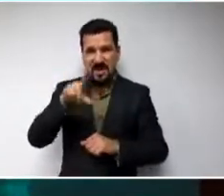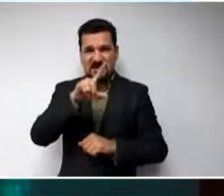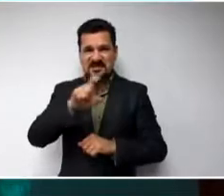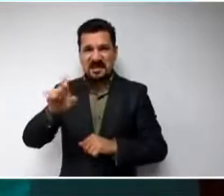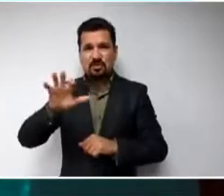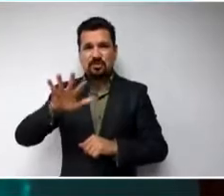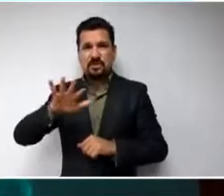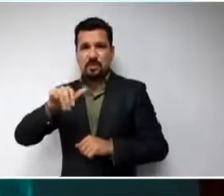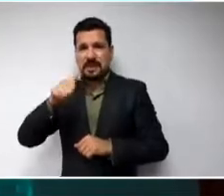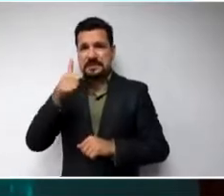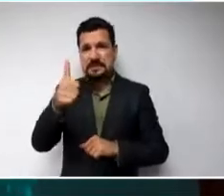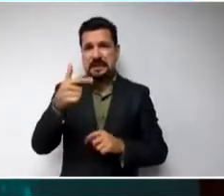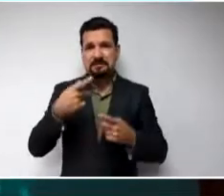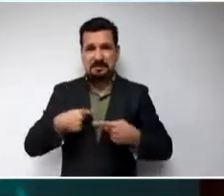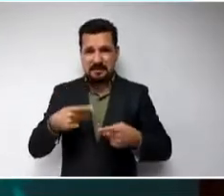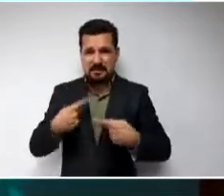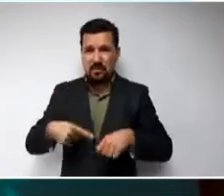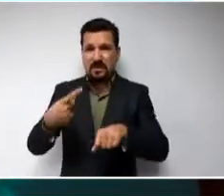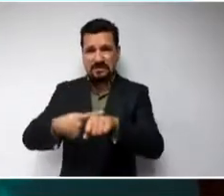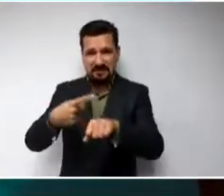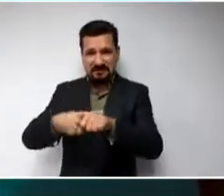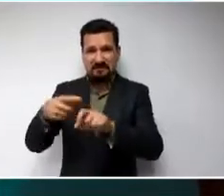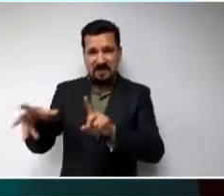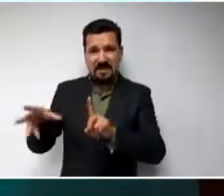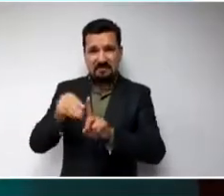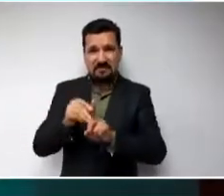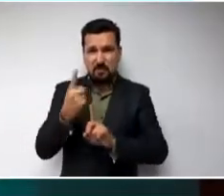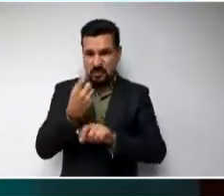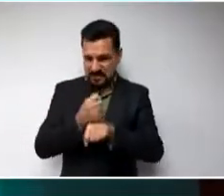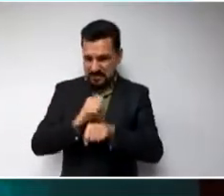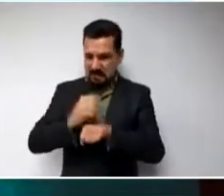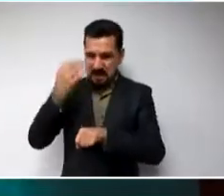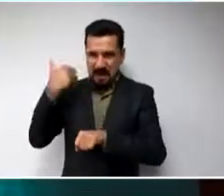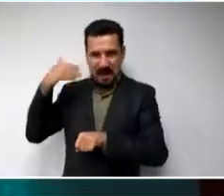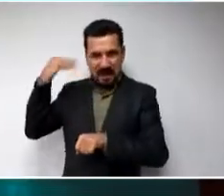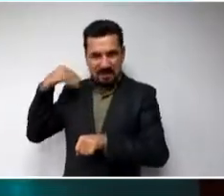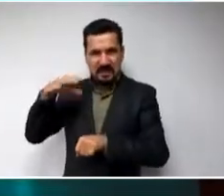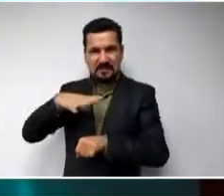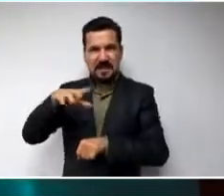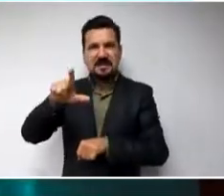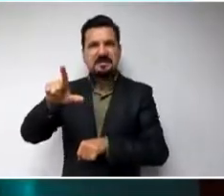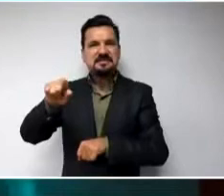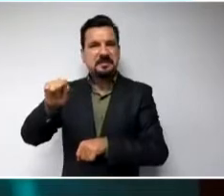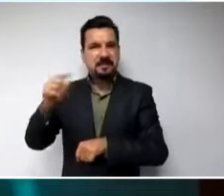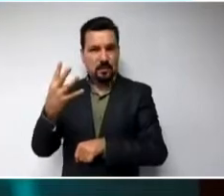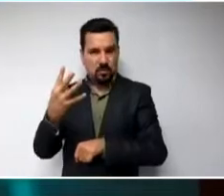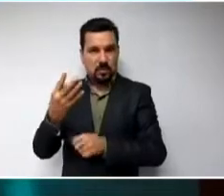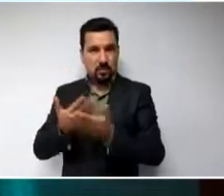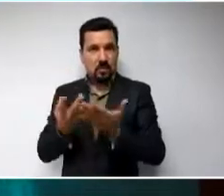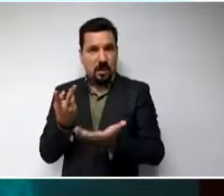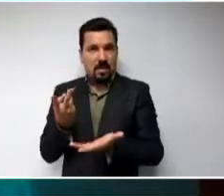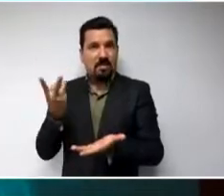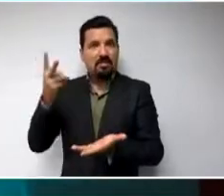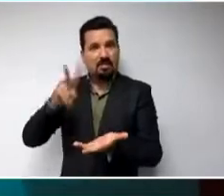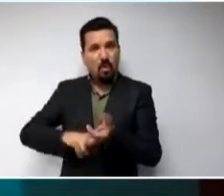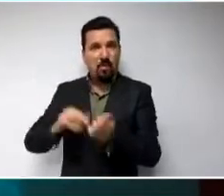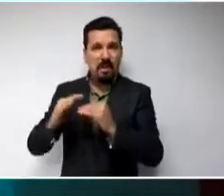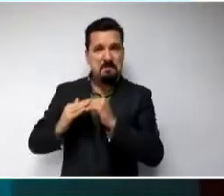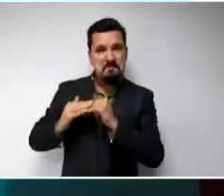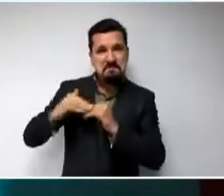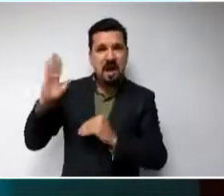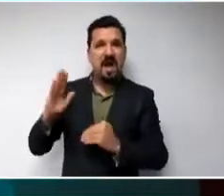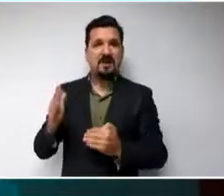156 casos cuando hace una semana eran 74 más del doble